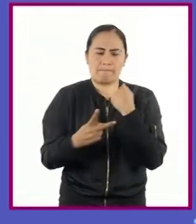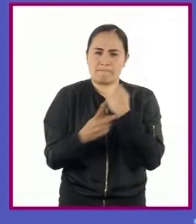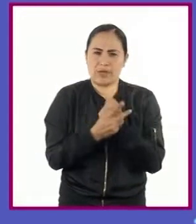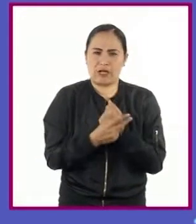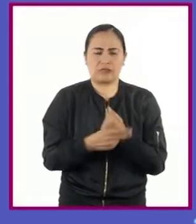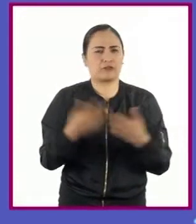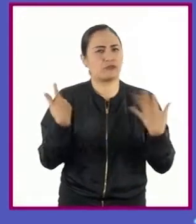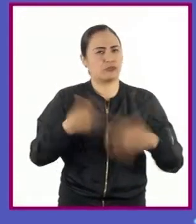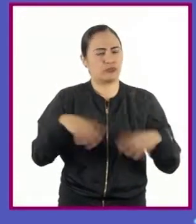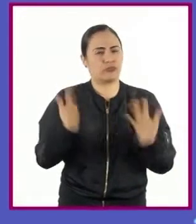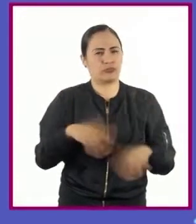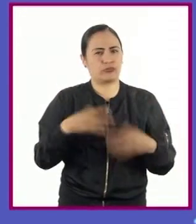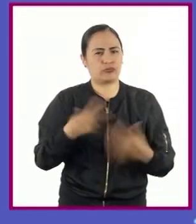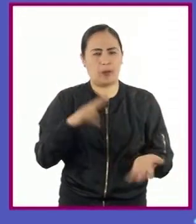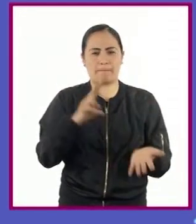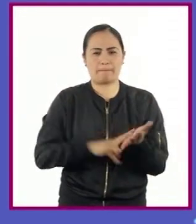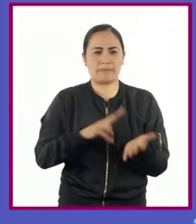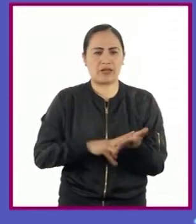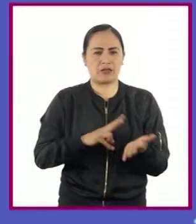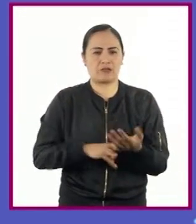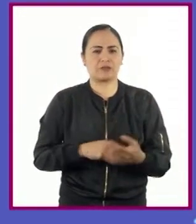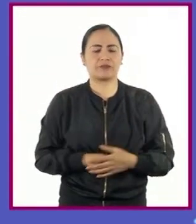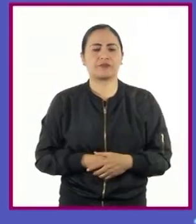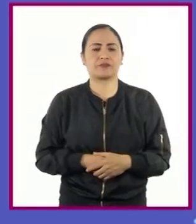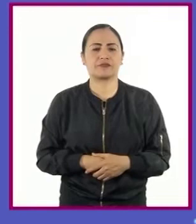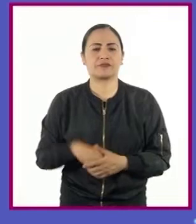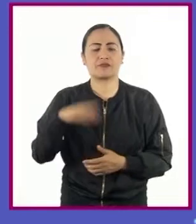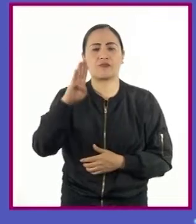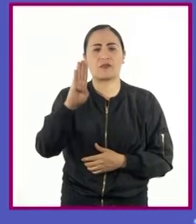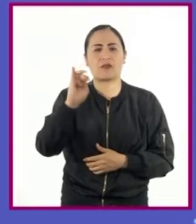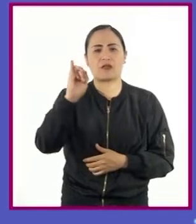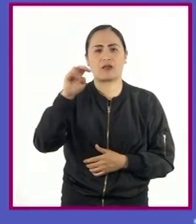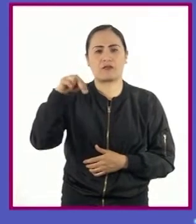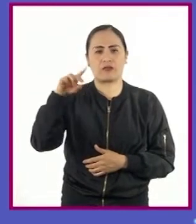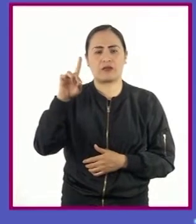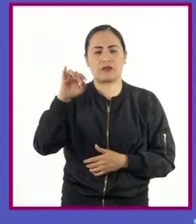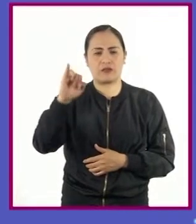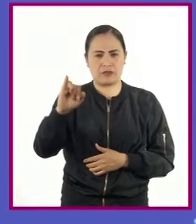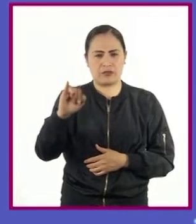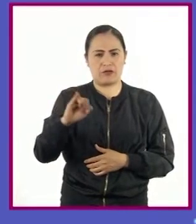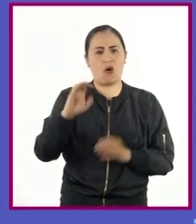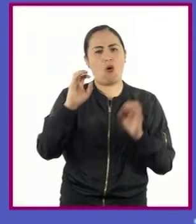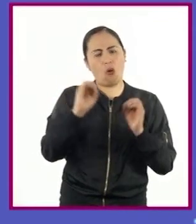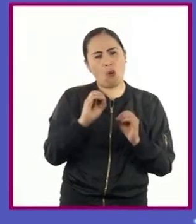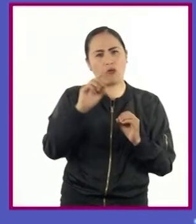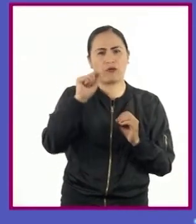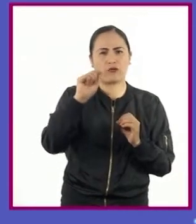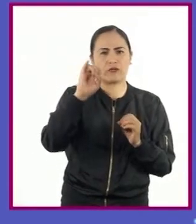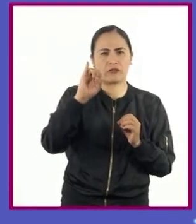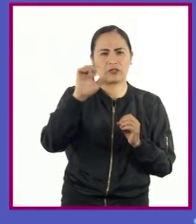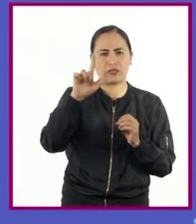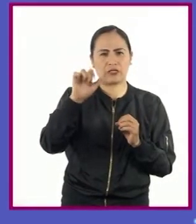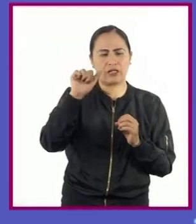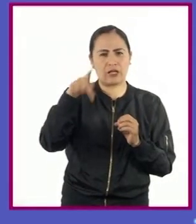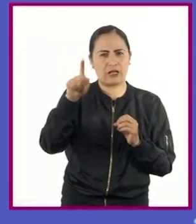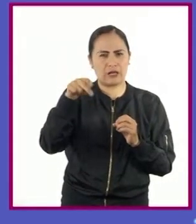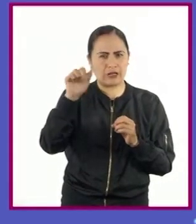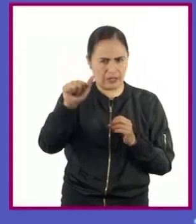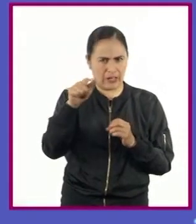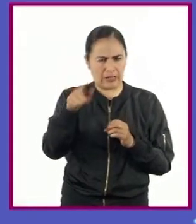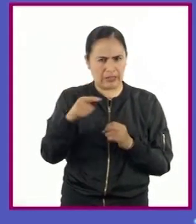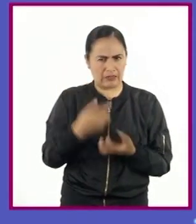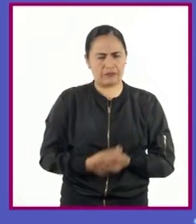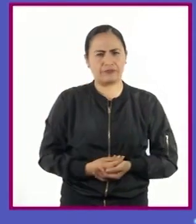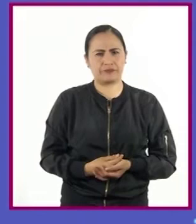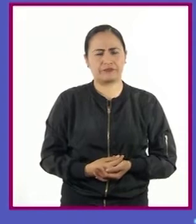29 estados que conforman el país. El bindi, también conocido como tilaka, es un símbolo espiritual que, aunque